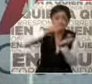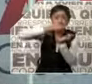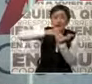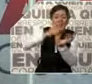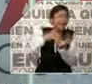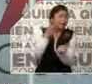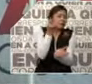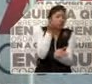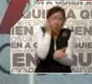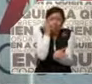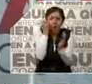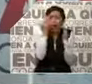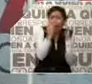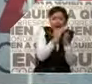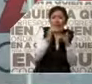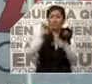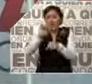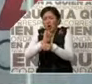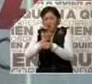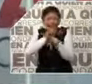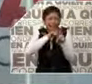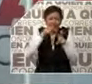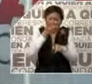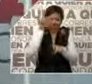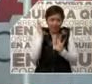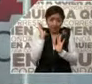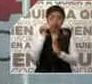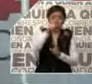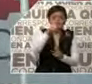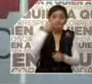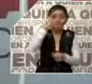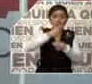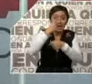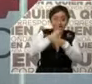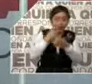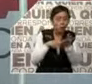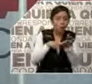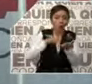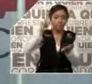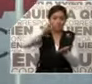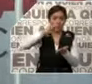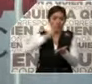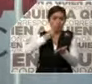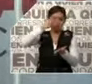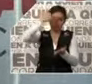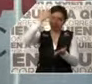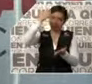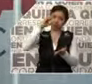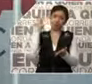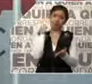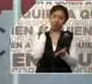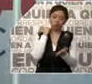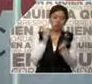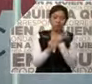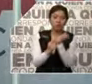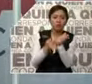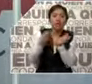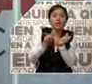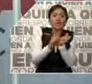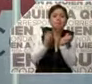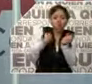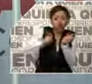de documento que sea, se acerquen a un profesional a que les digan las consecuencias que trae el que firmen o